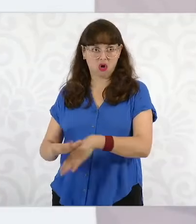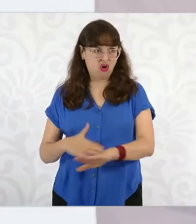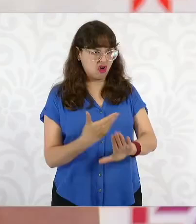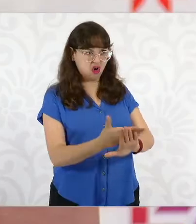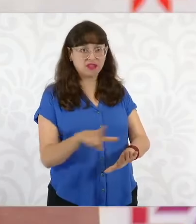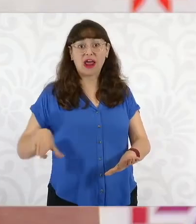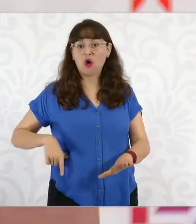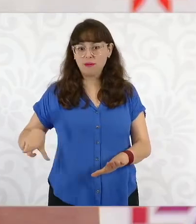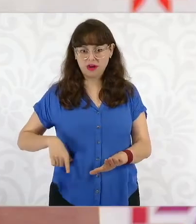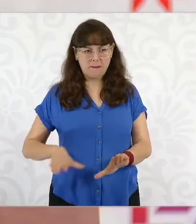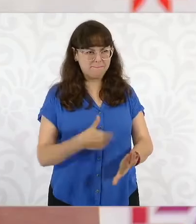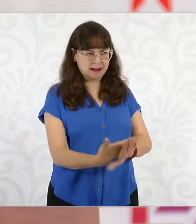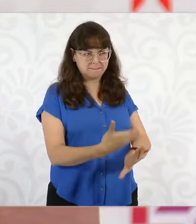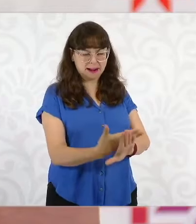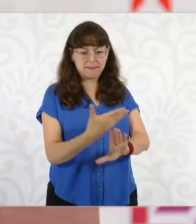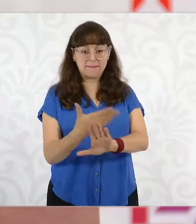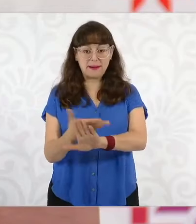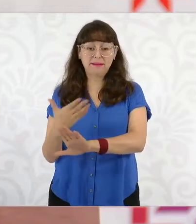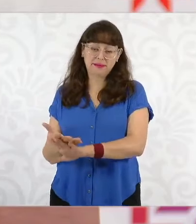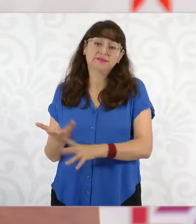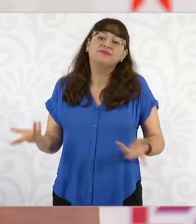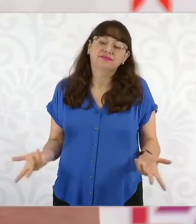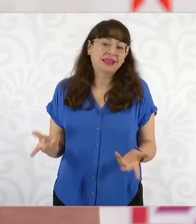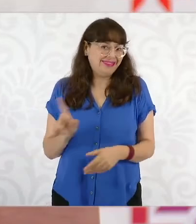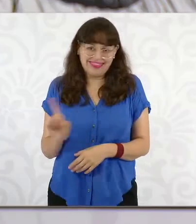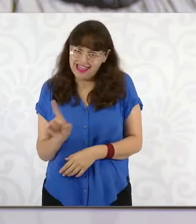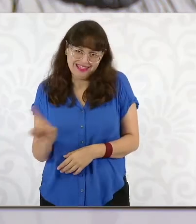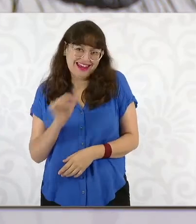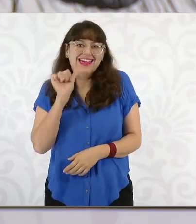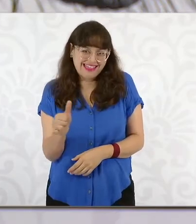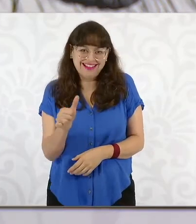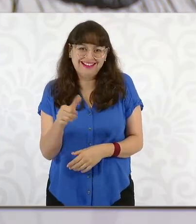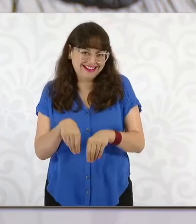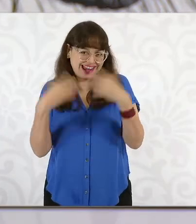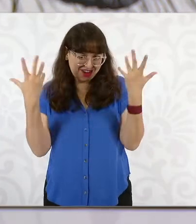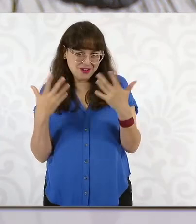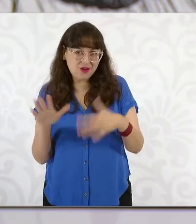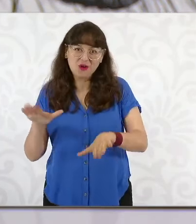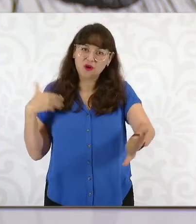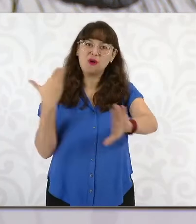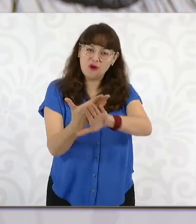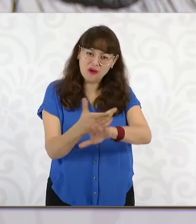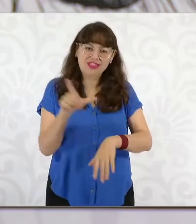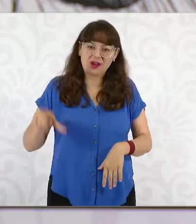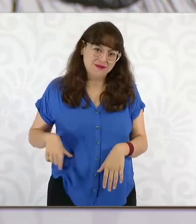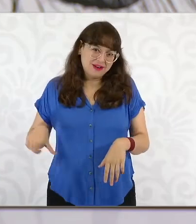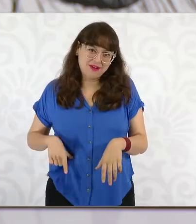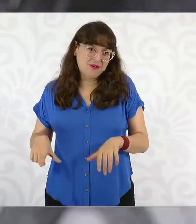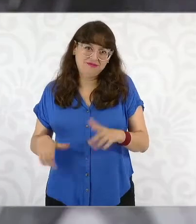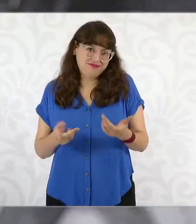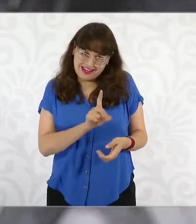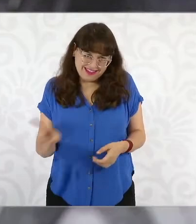gobiernos que no son de derecha, porque ellos se llaman La Derecha Diario, así de sencillo,